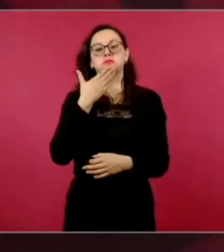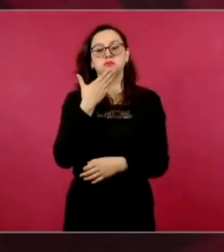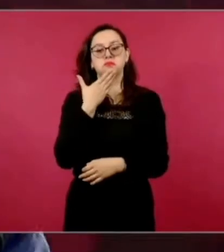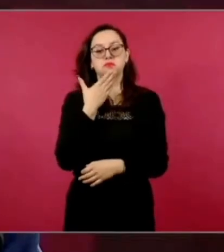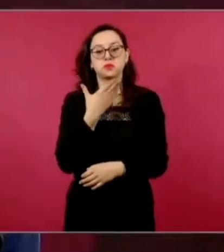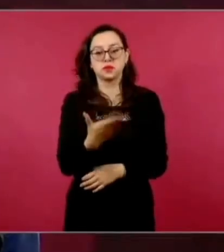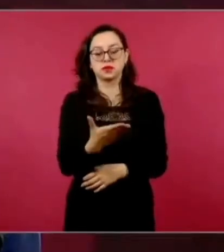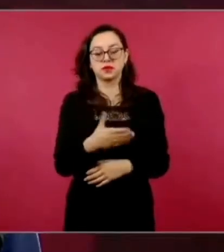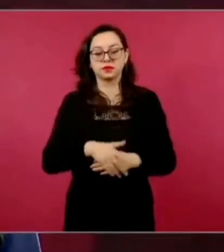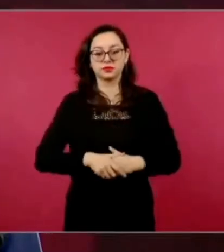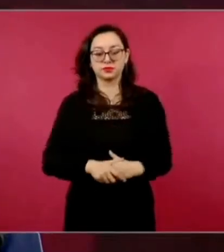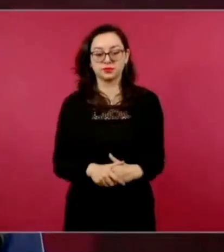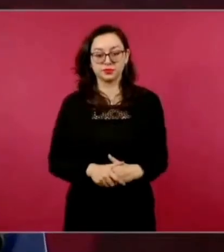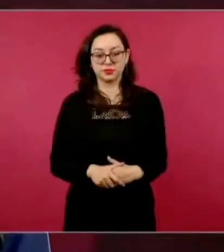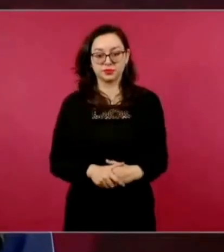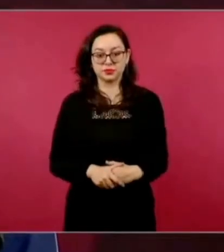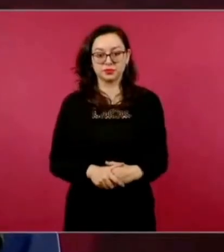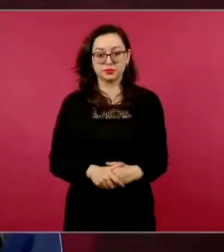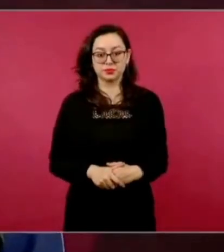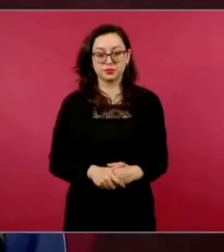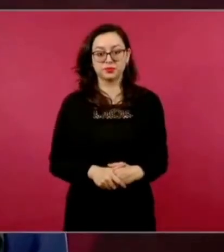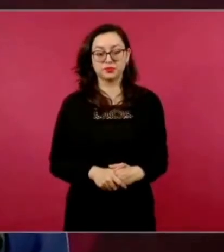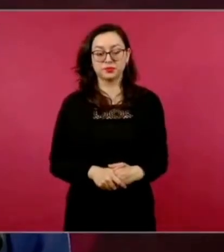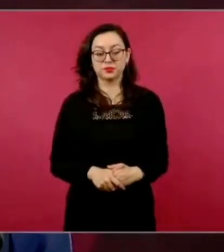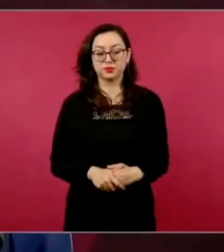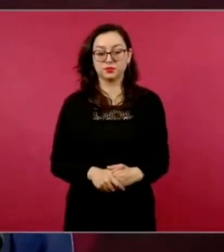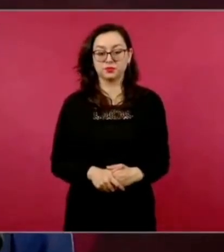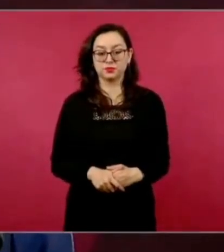No hay expropiaciones,